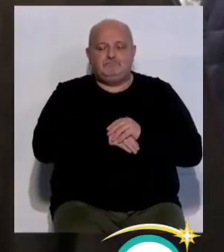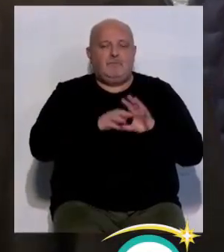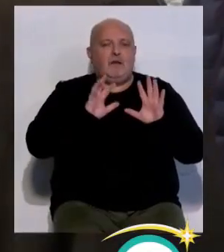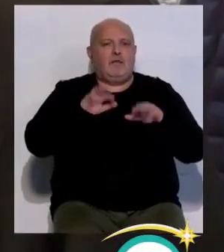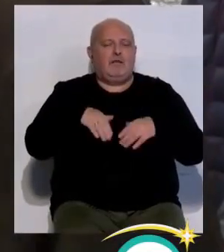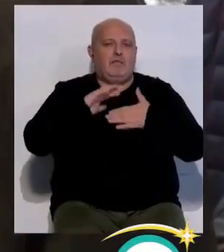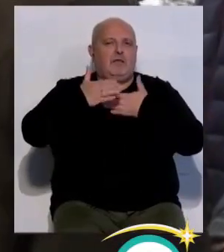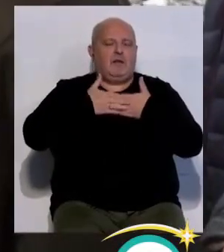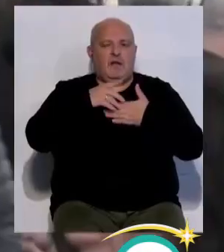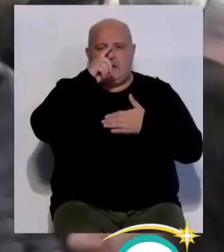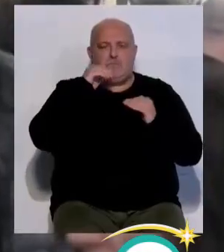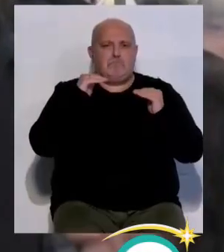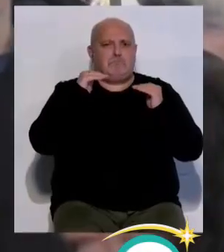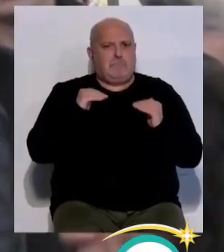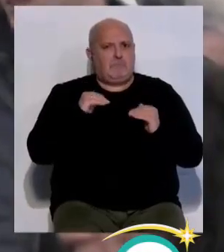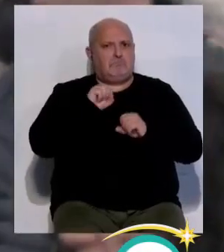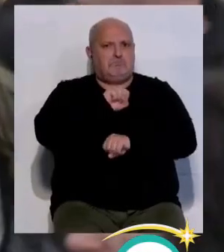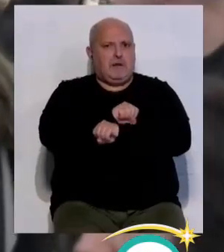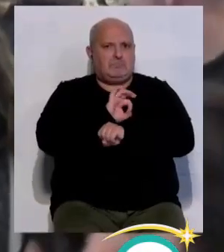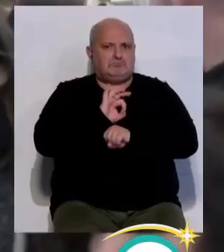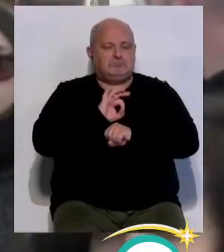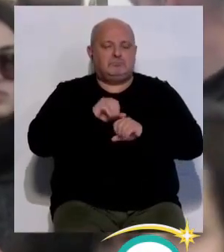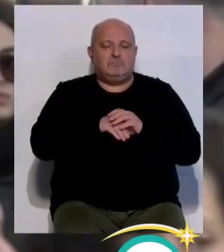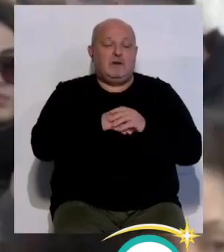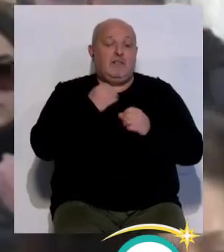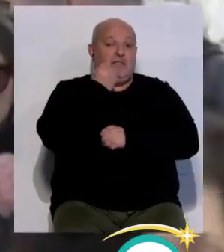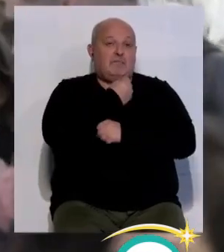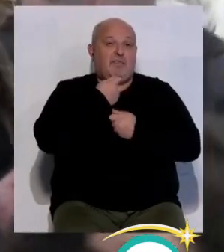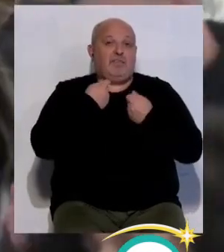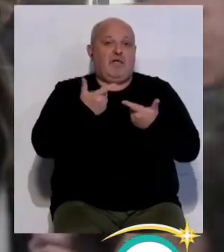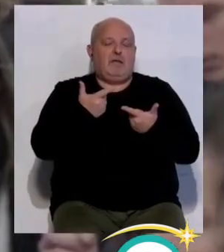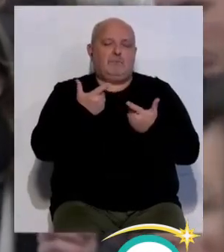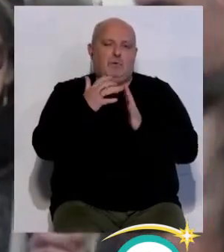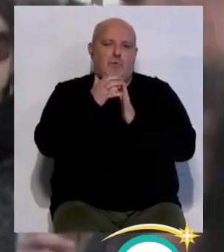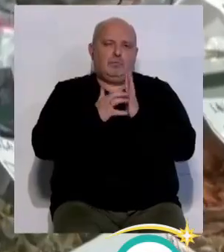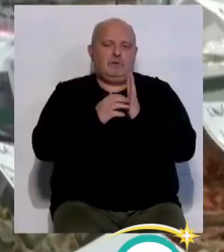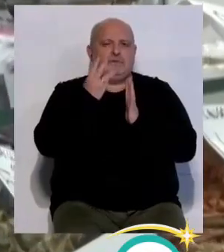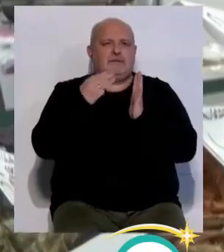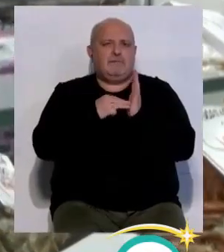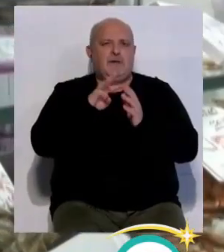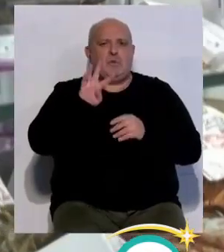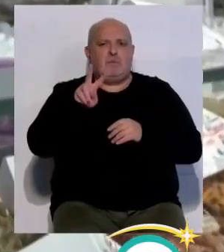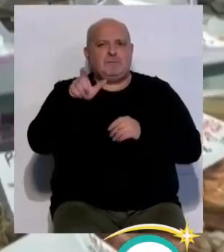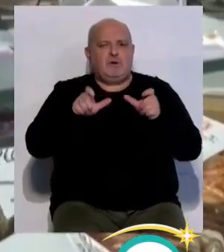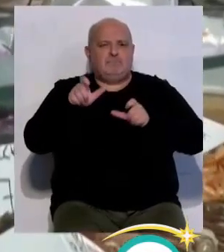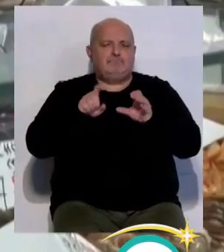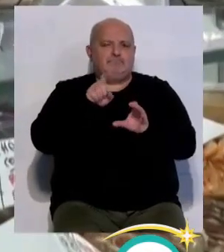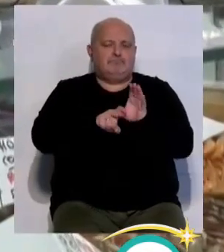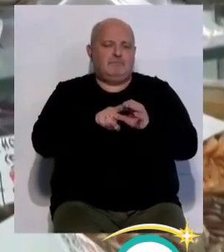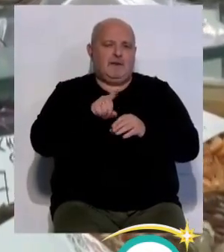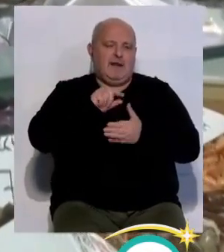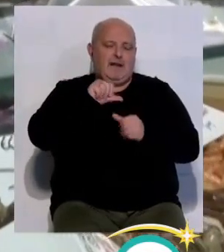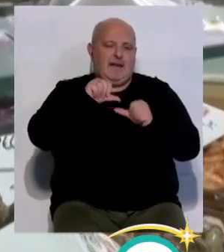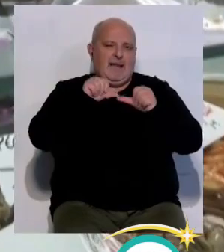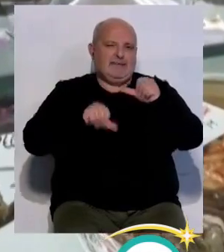Cádiz cierra el año con una bajada significativa del paro. Diciembre ha supuesto una reducción de 3.042 personas inscritas en las